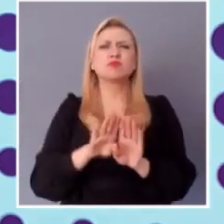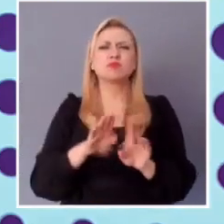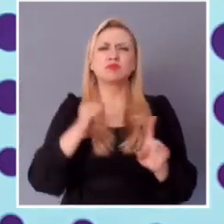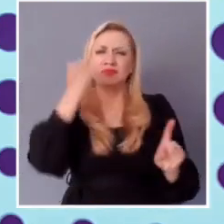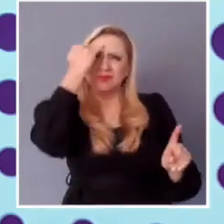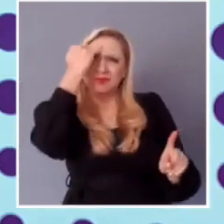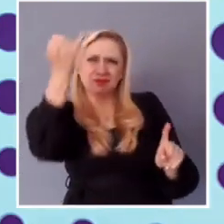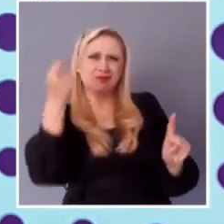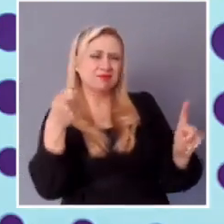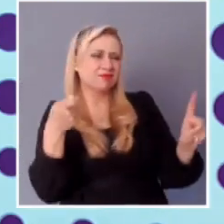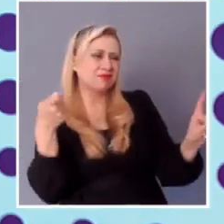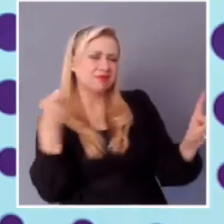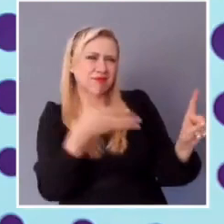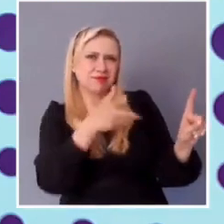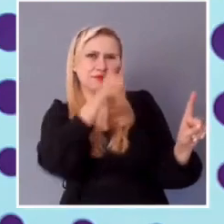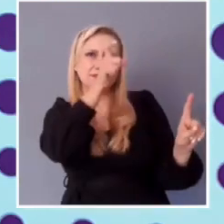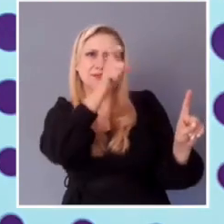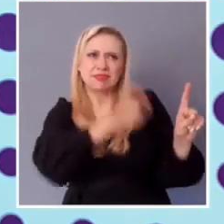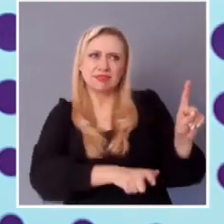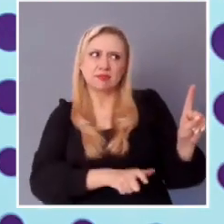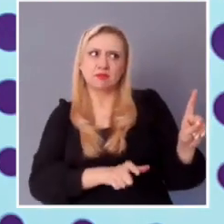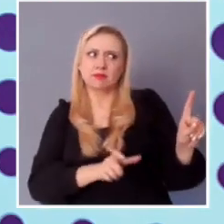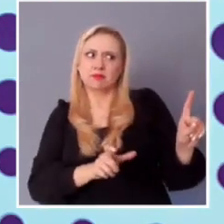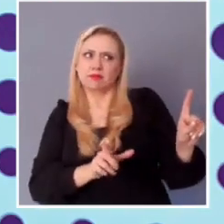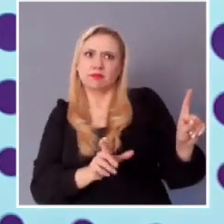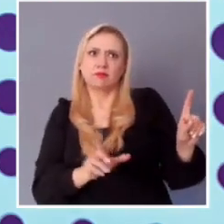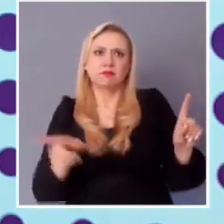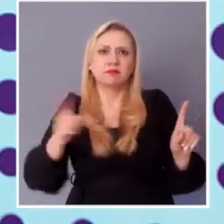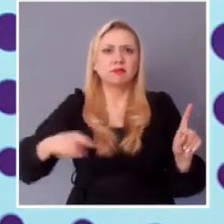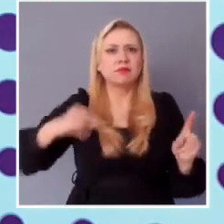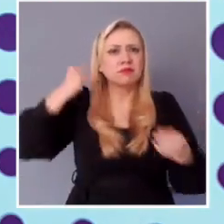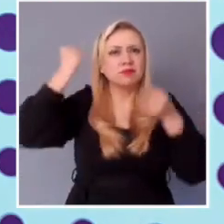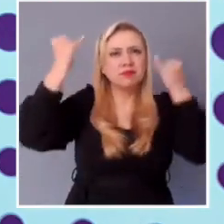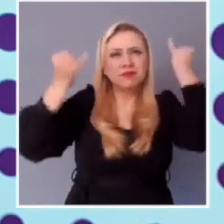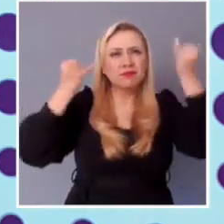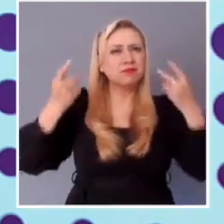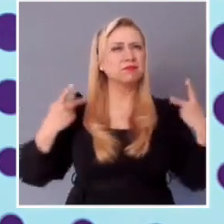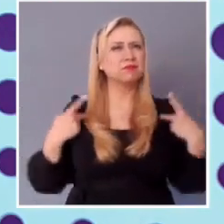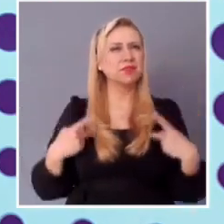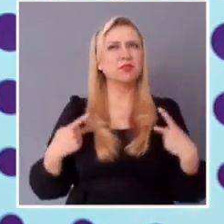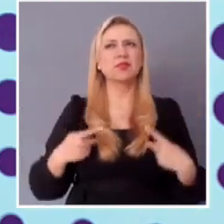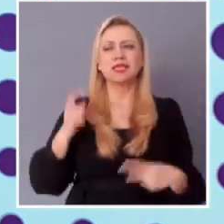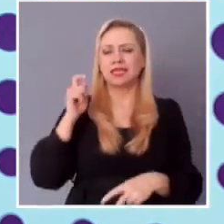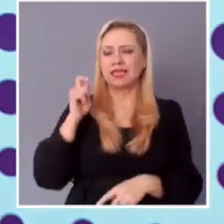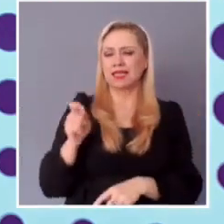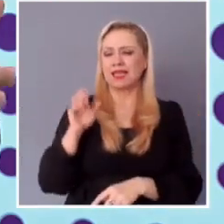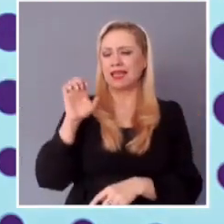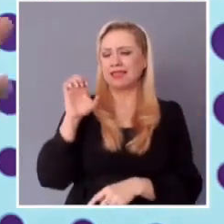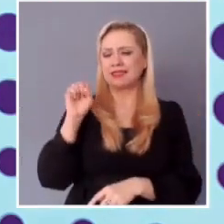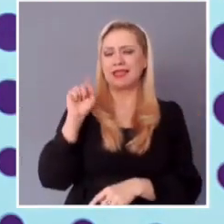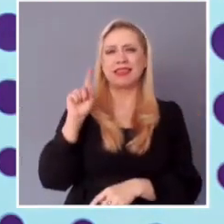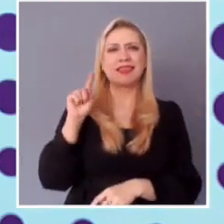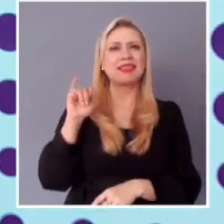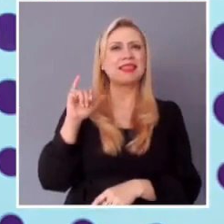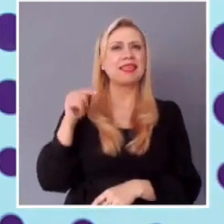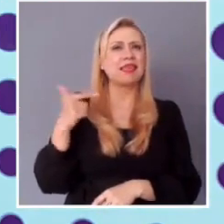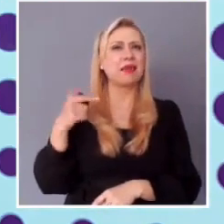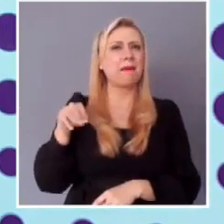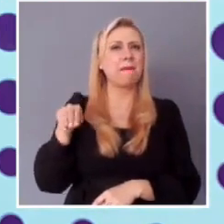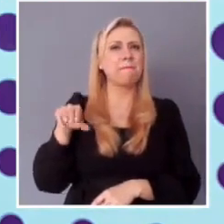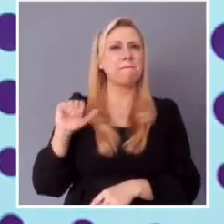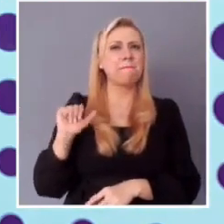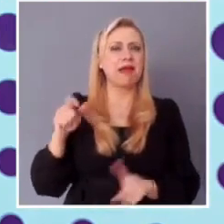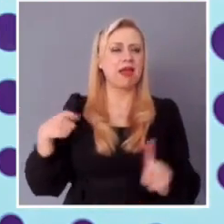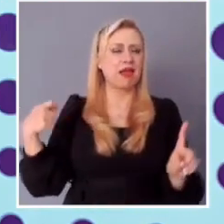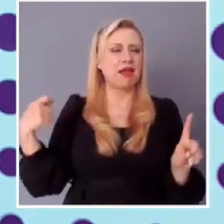a veces ayudan a conservar cierto tipo de modelos, pues, la forma en que nos aproximamos. Tal vez en esto también está el cambio, ¿no? En buena